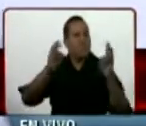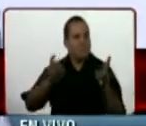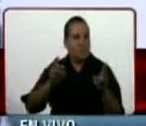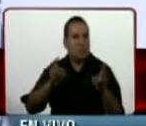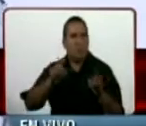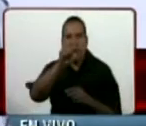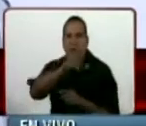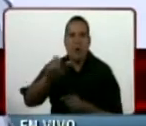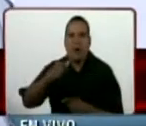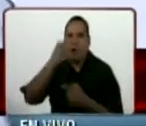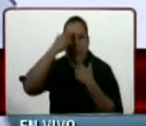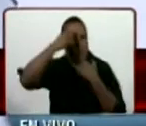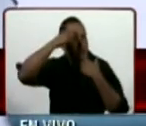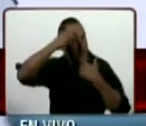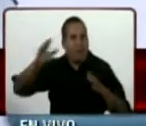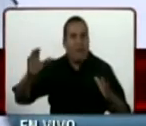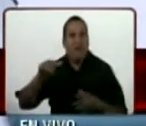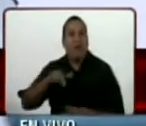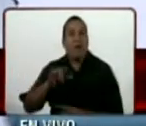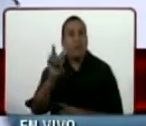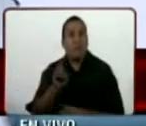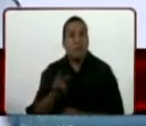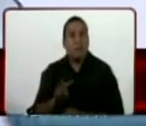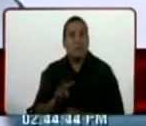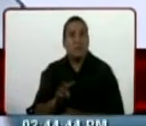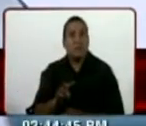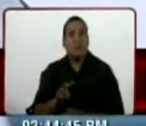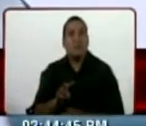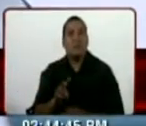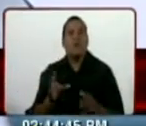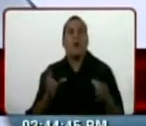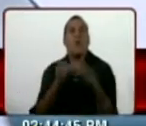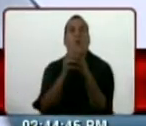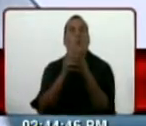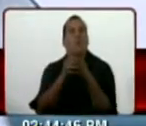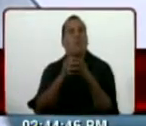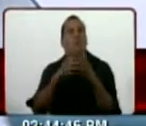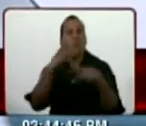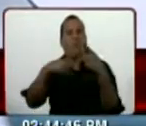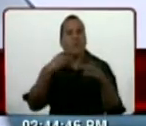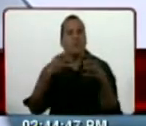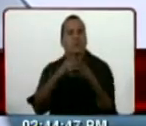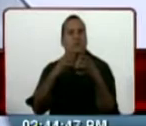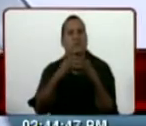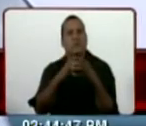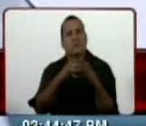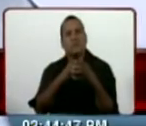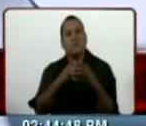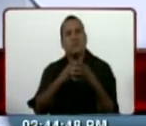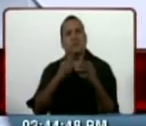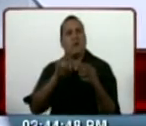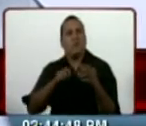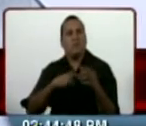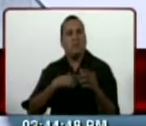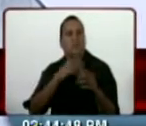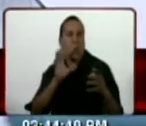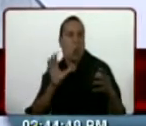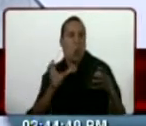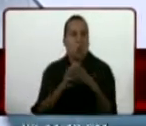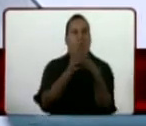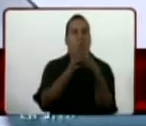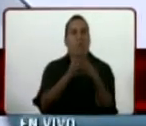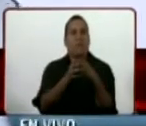había un gran rechazo en el país contra la partidocracia, la guanábana, el puntofijismo. Y cuando llegamos a